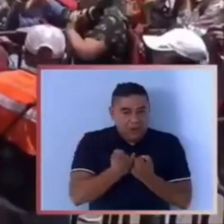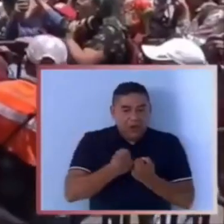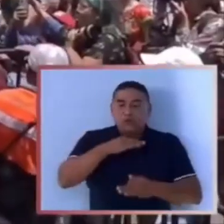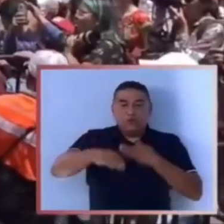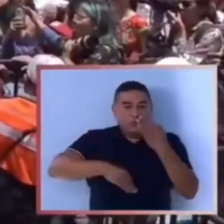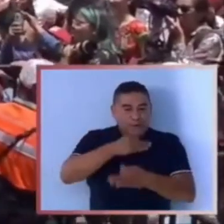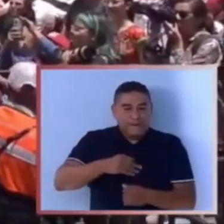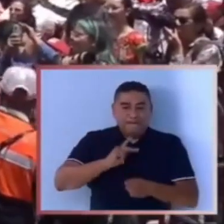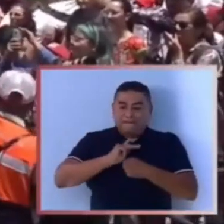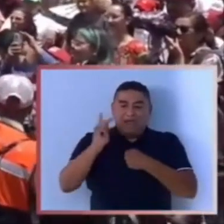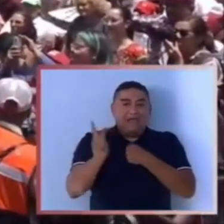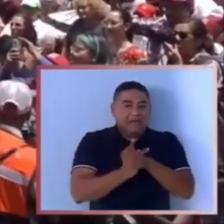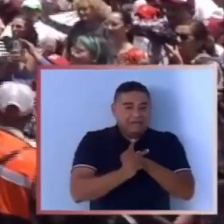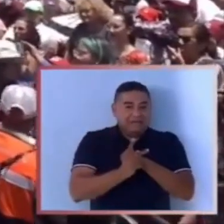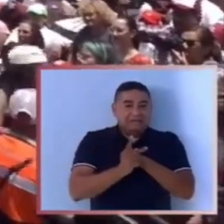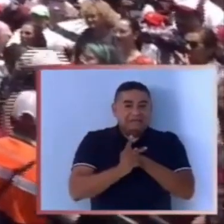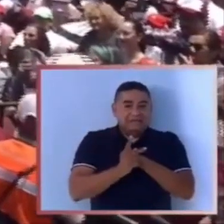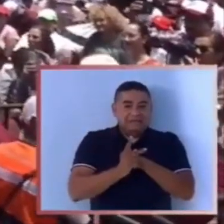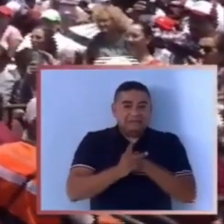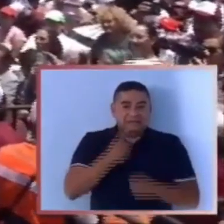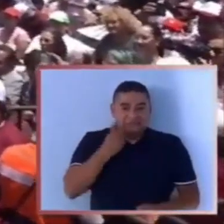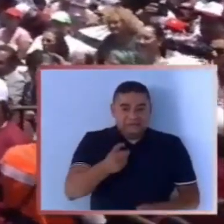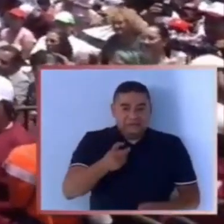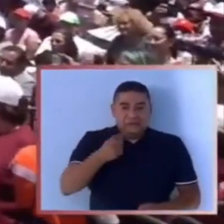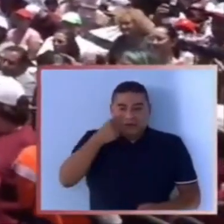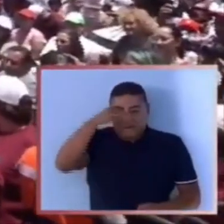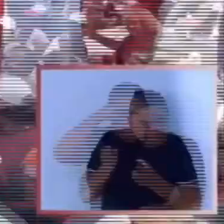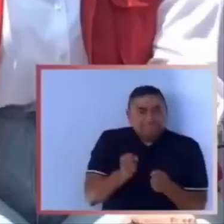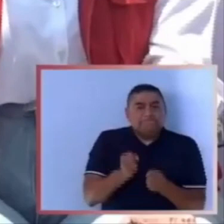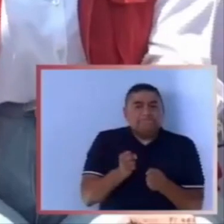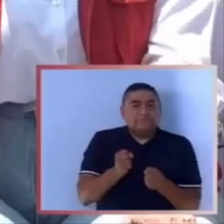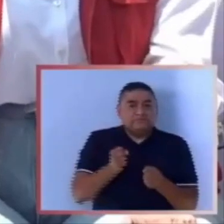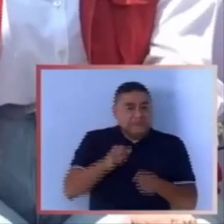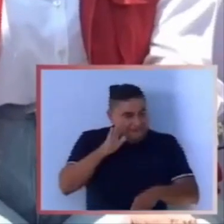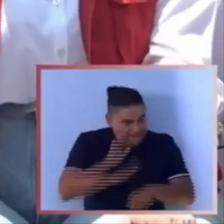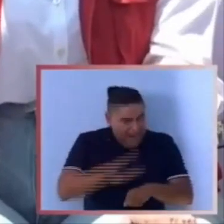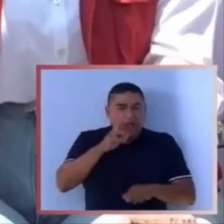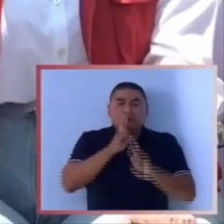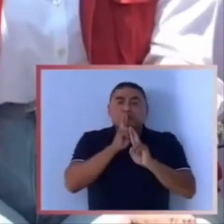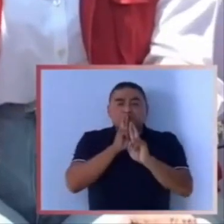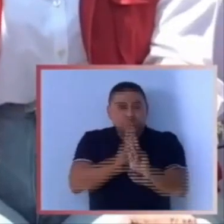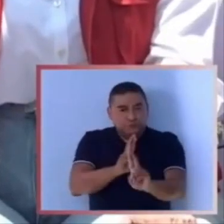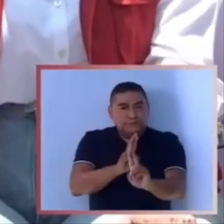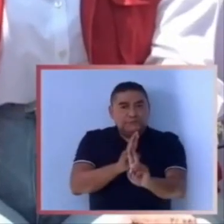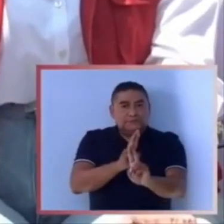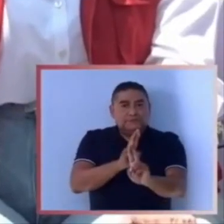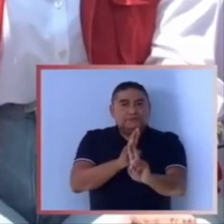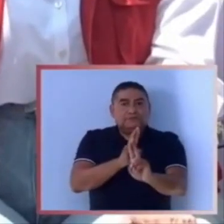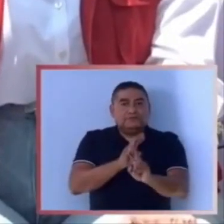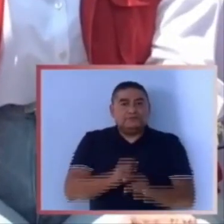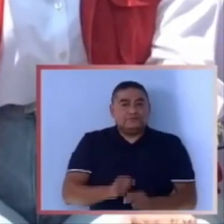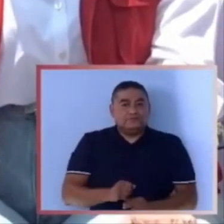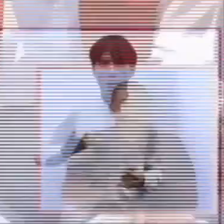exjefe de gobierno de la ciudad de elevó las tarifas del metro no invirtió en el sistema de transporte y privatizó áreas de